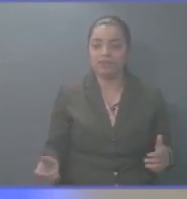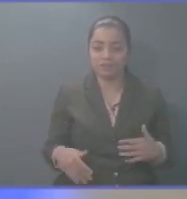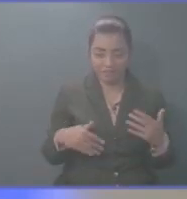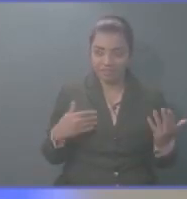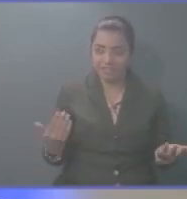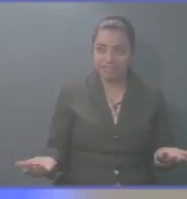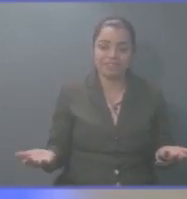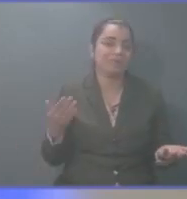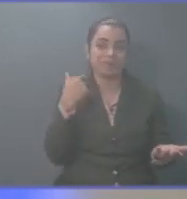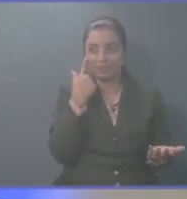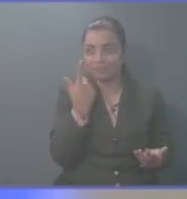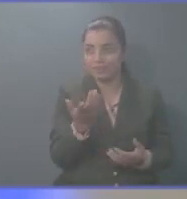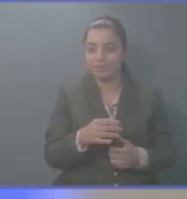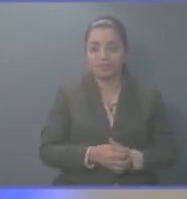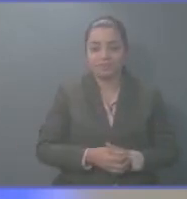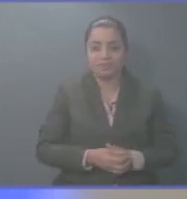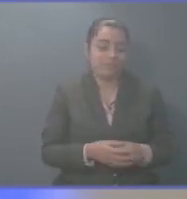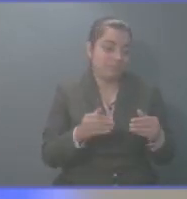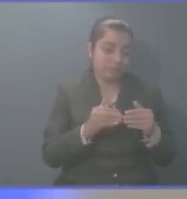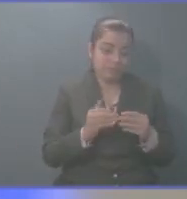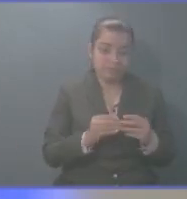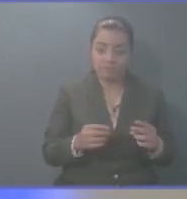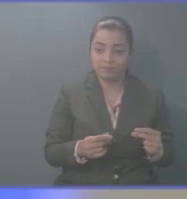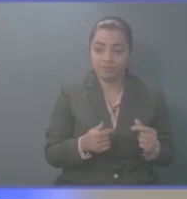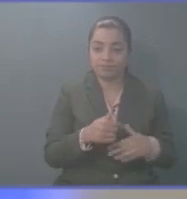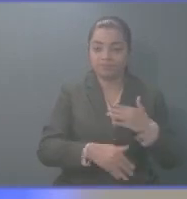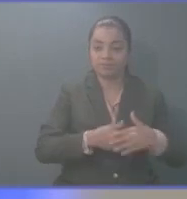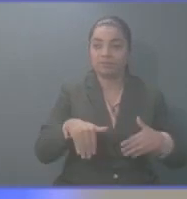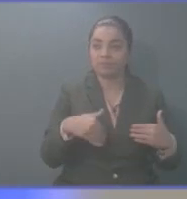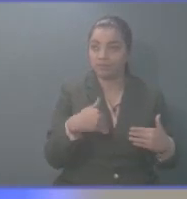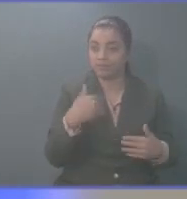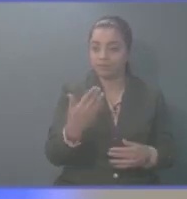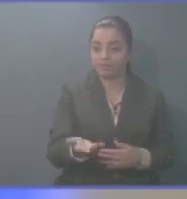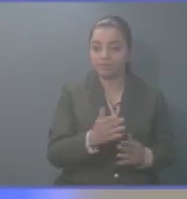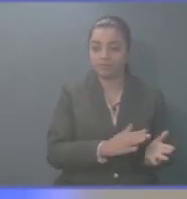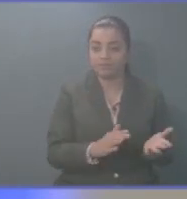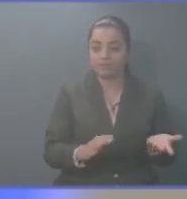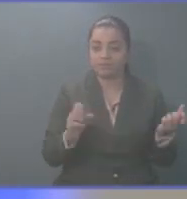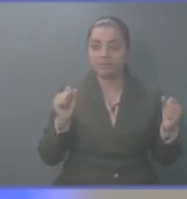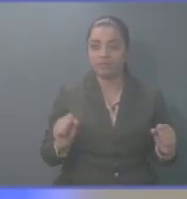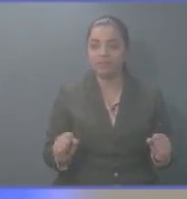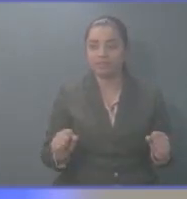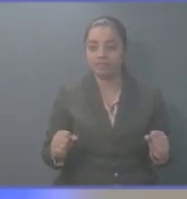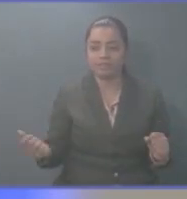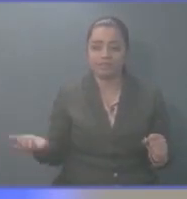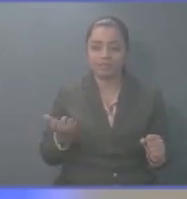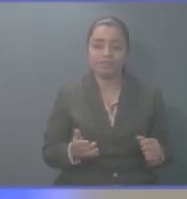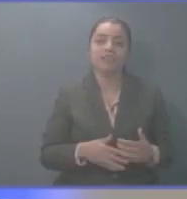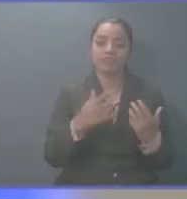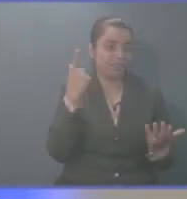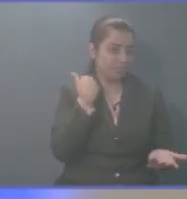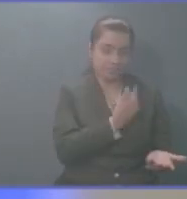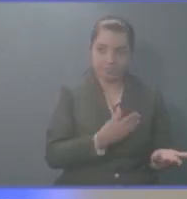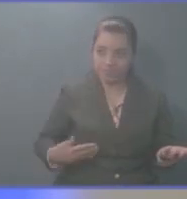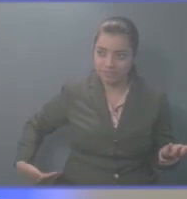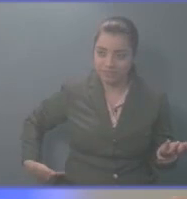sí, pero una política europea, aquí estamos en El Salvador, vaya consuelo, o sea, pero al final es cierto, o sea, un presidente,